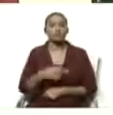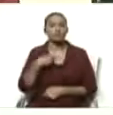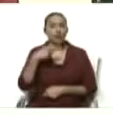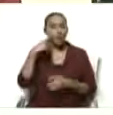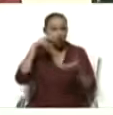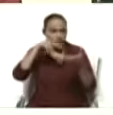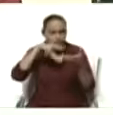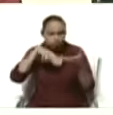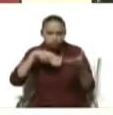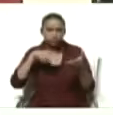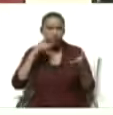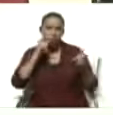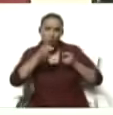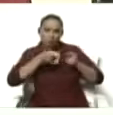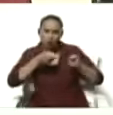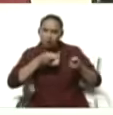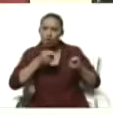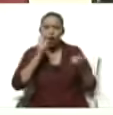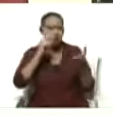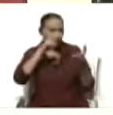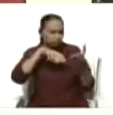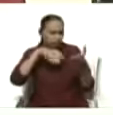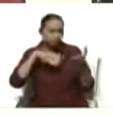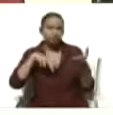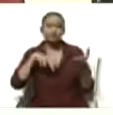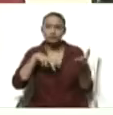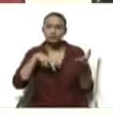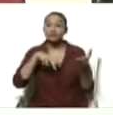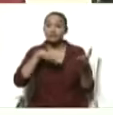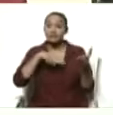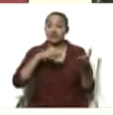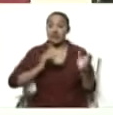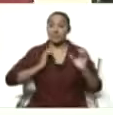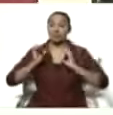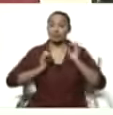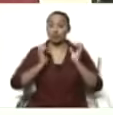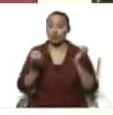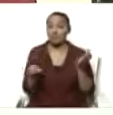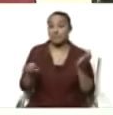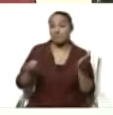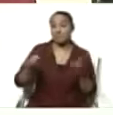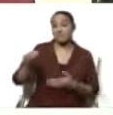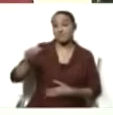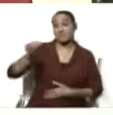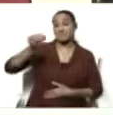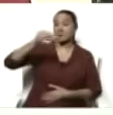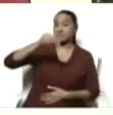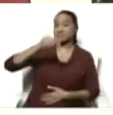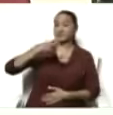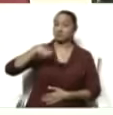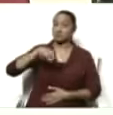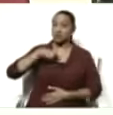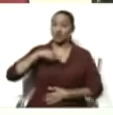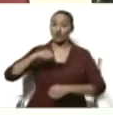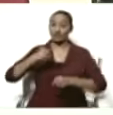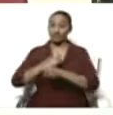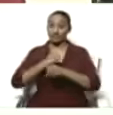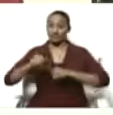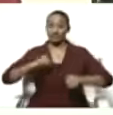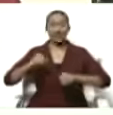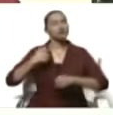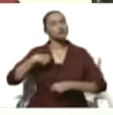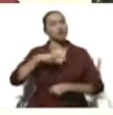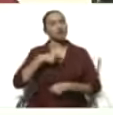chequeando y de verdad Esa emoción aumenta de lo que estamos haciendo nos hace sentir muy pero muy